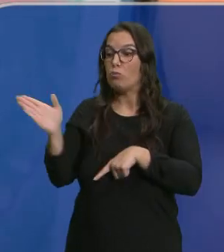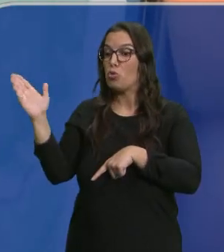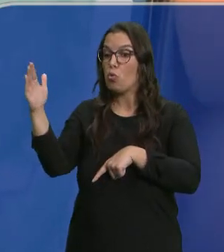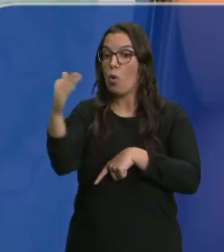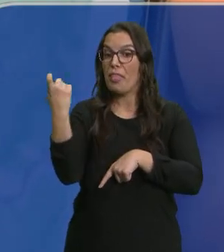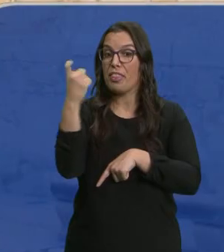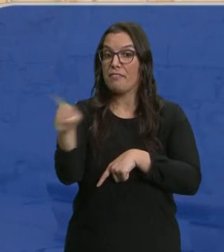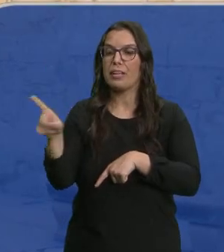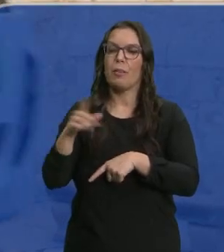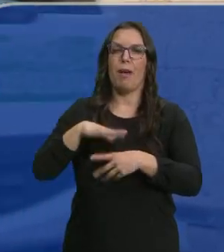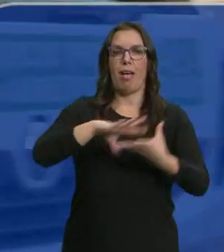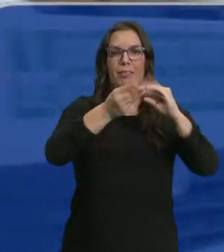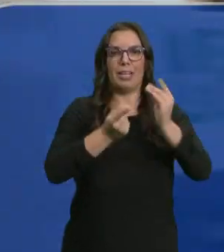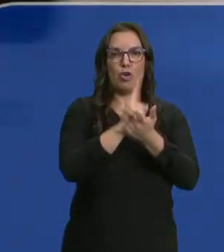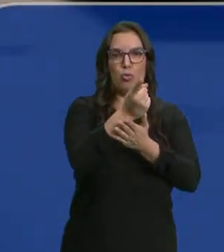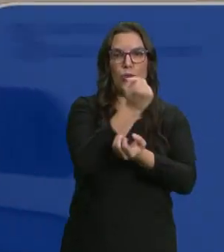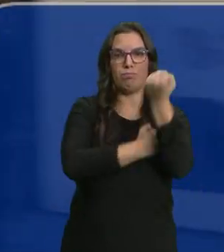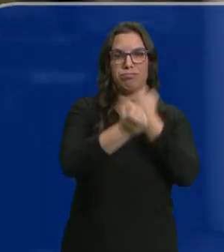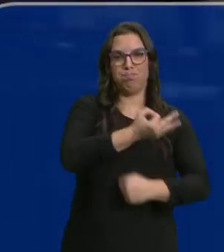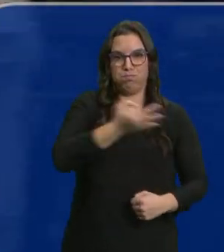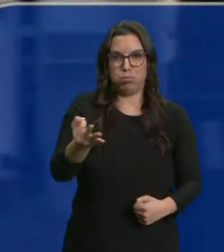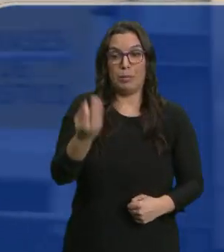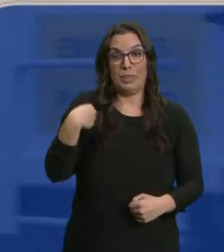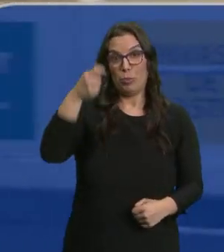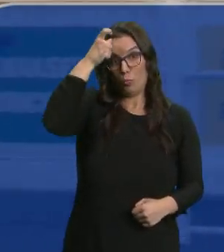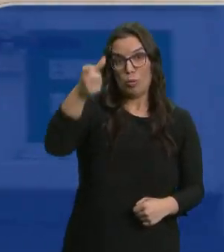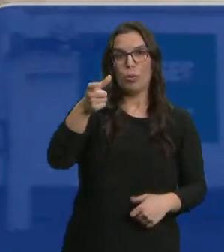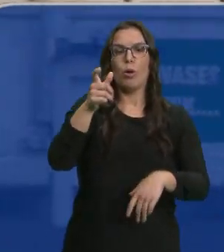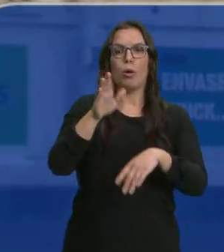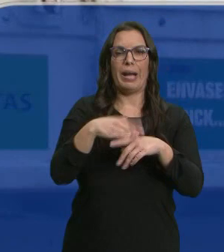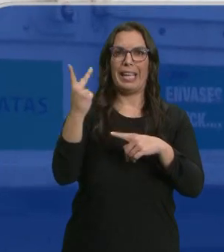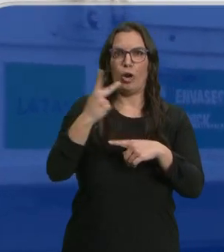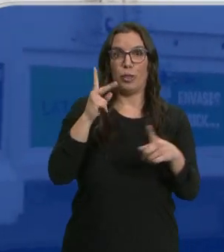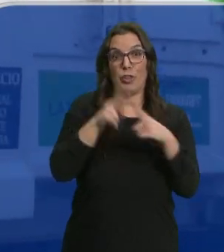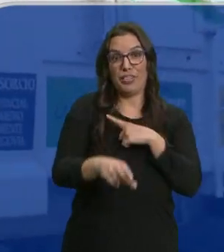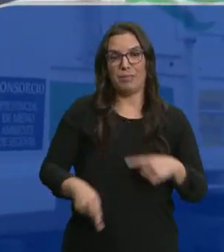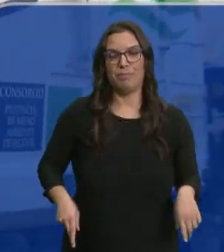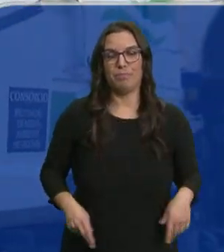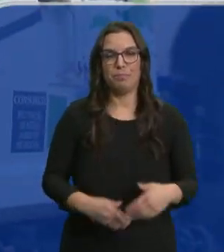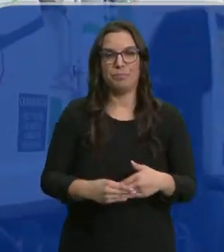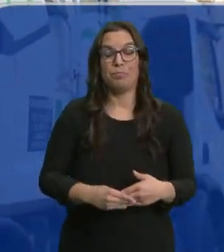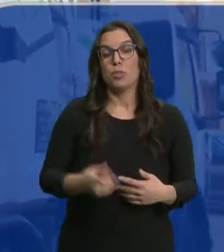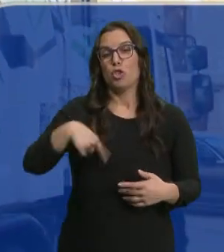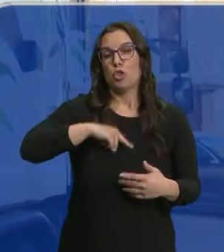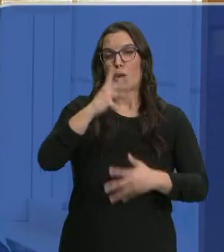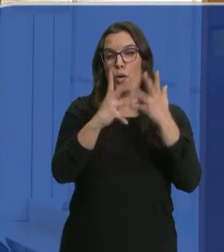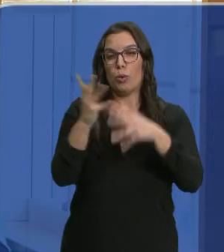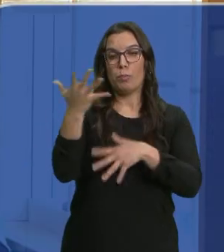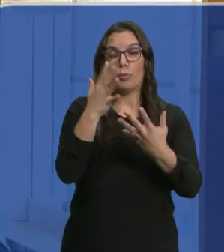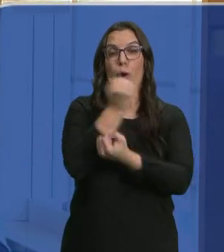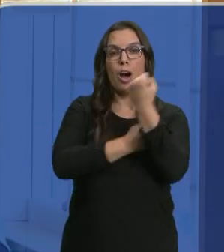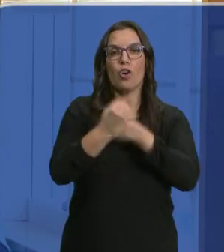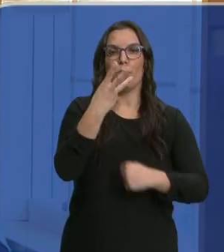para optimizar la recogida de los residuos, lo que en el medio rural evita recorrer muchos kilómetros. Las estimaciones que tenemos es en torno a